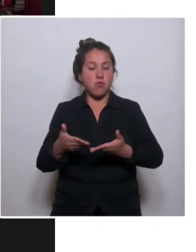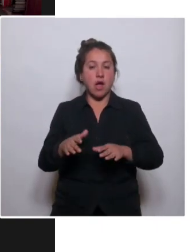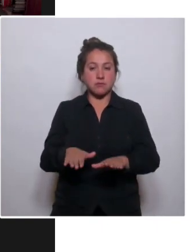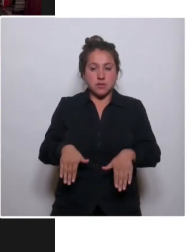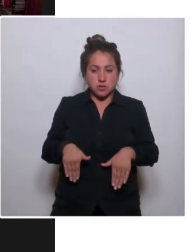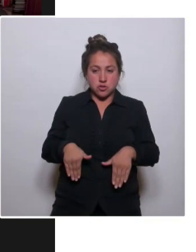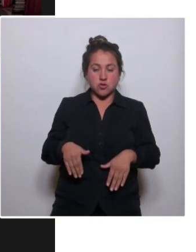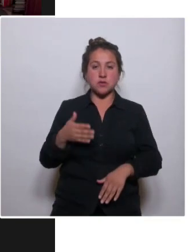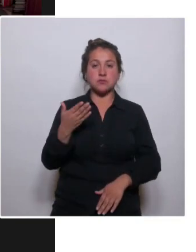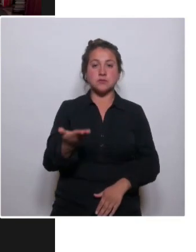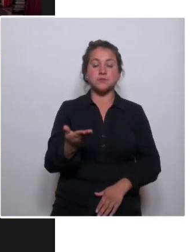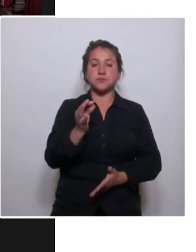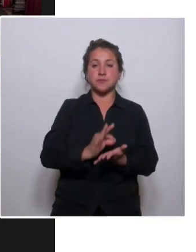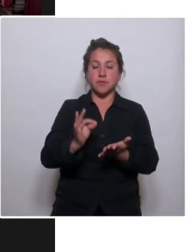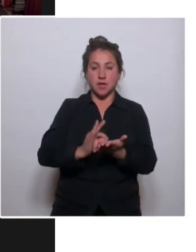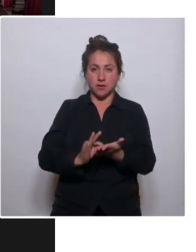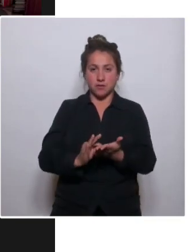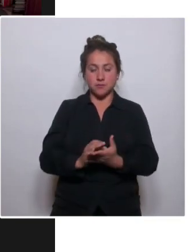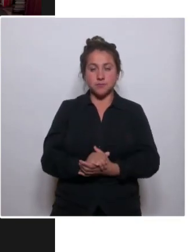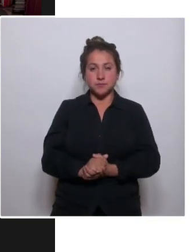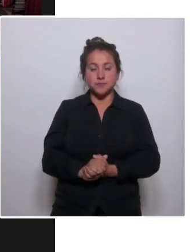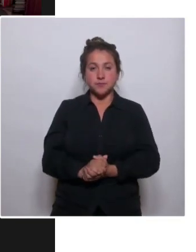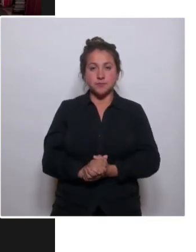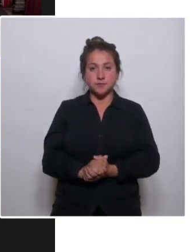Abstención, señor secretario.